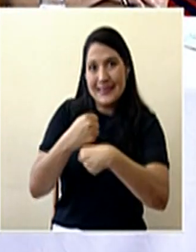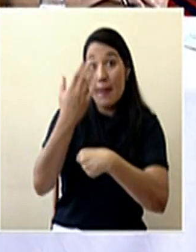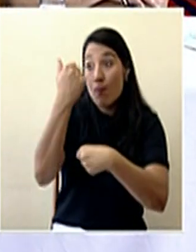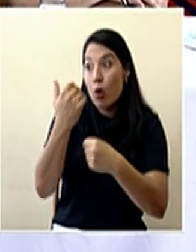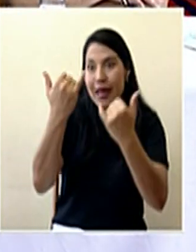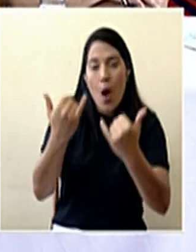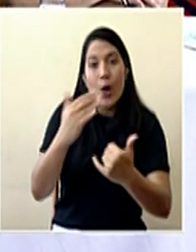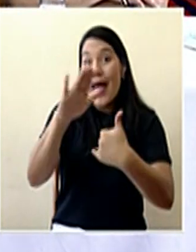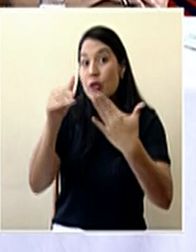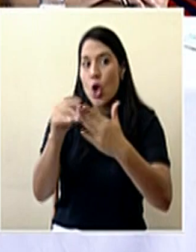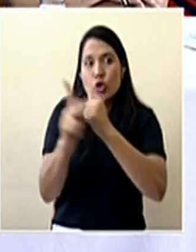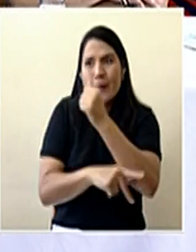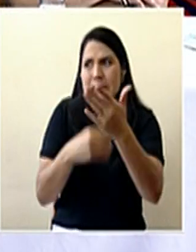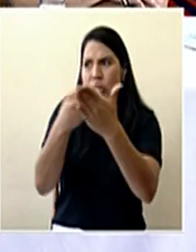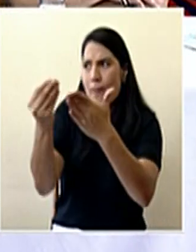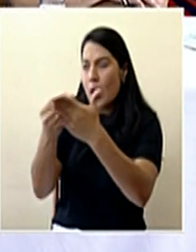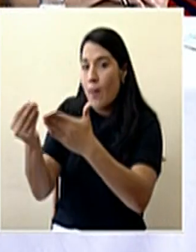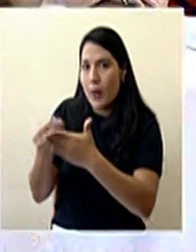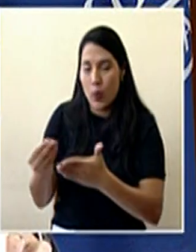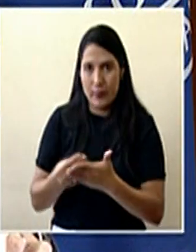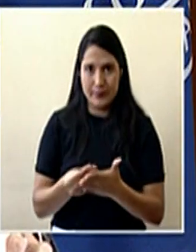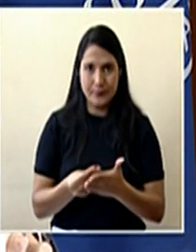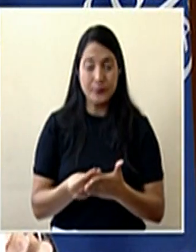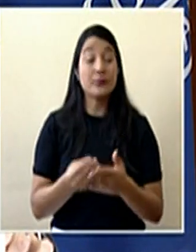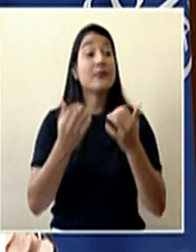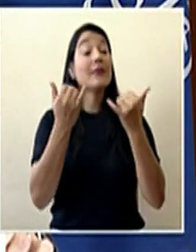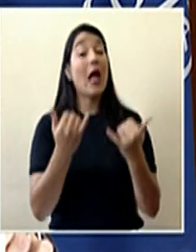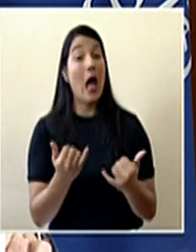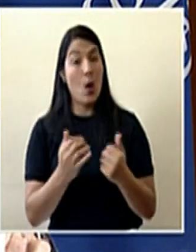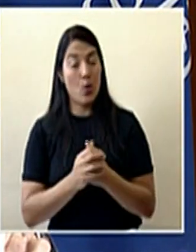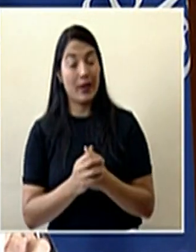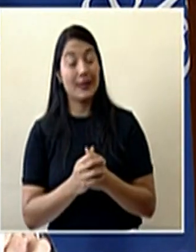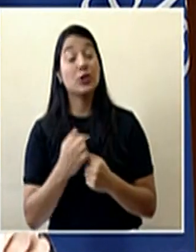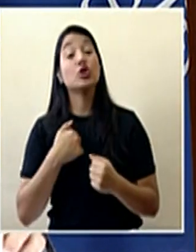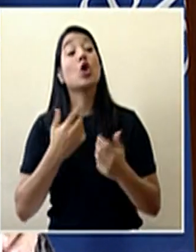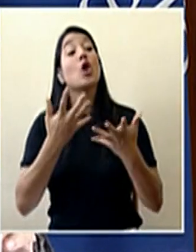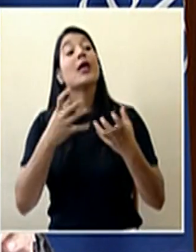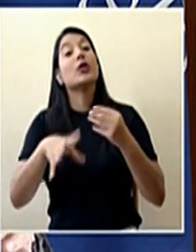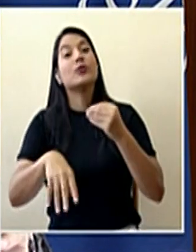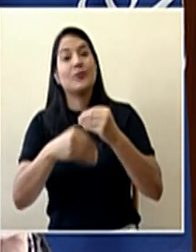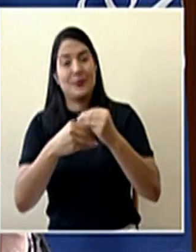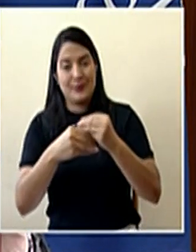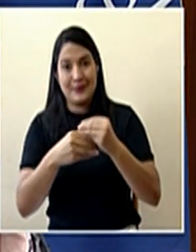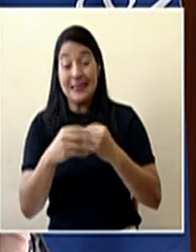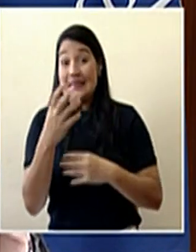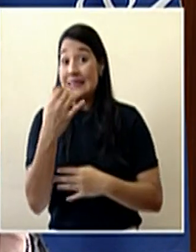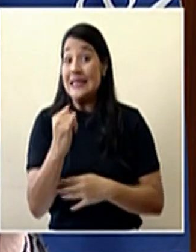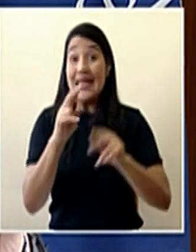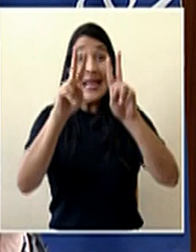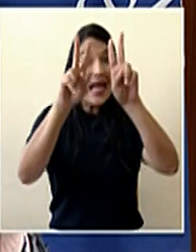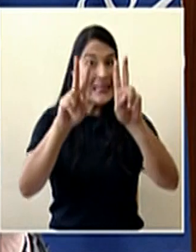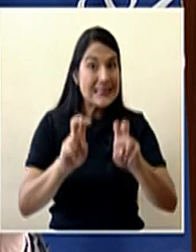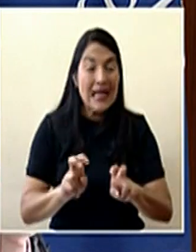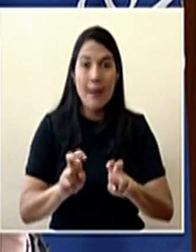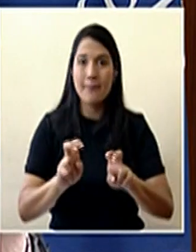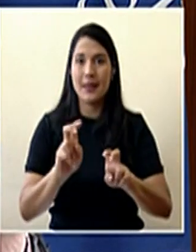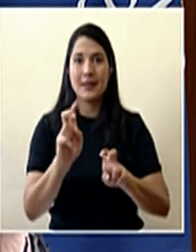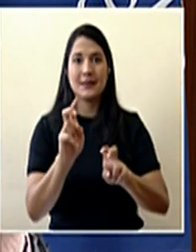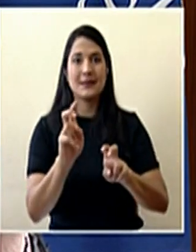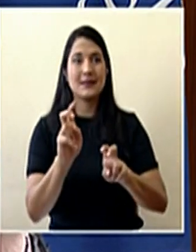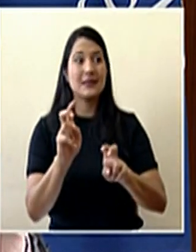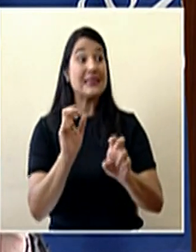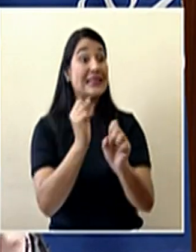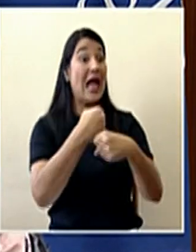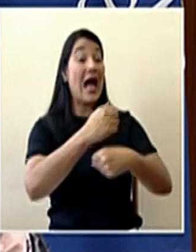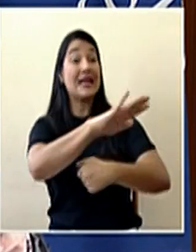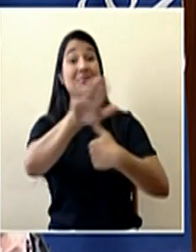pruebas masivas no tienen sentido si no se hace justamente más bien lo que estamos haciendo nosotros, que